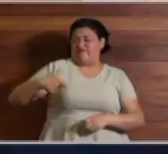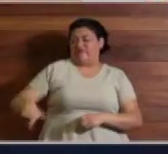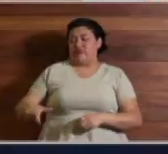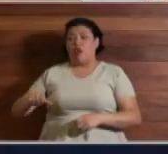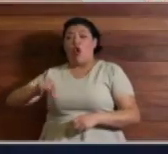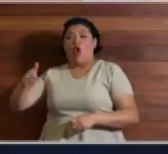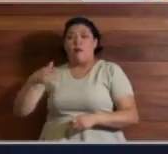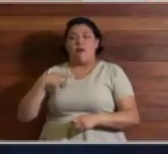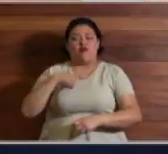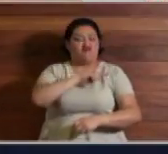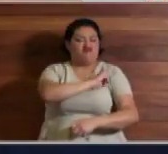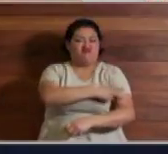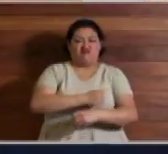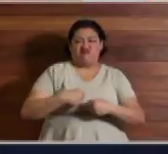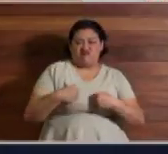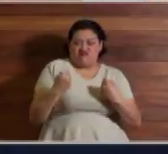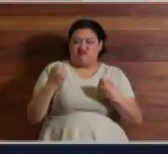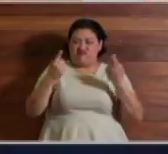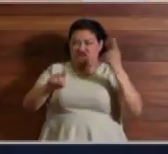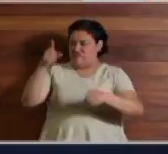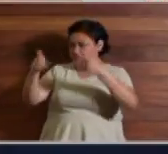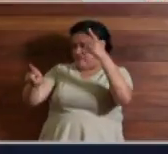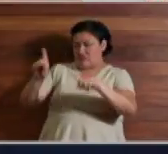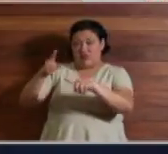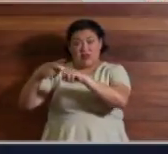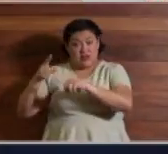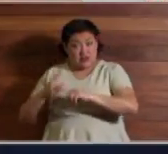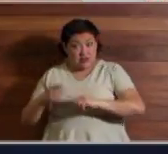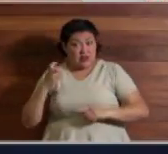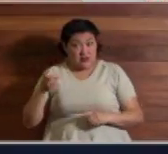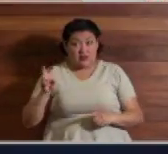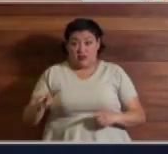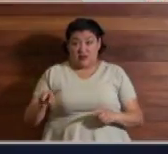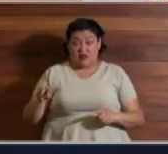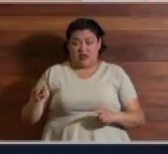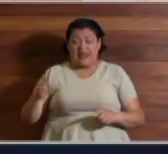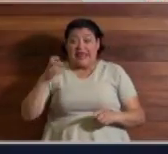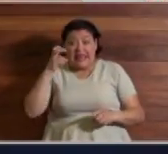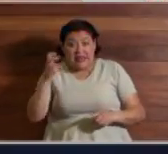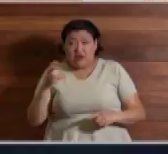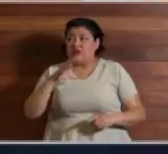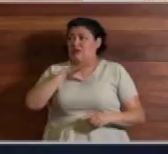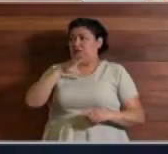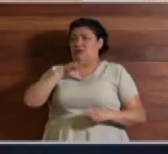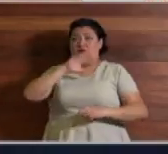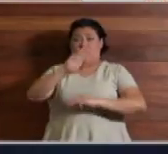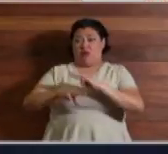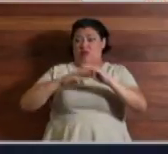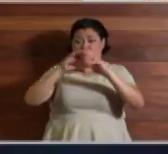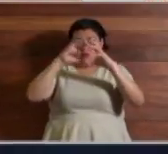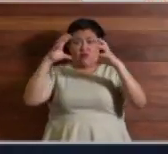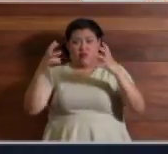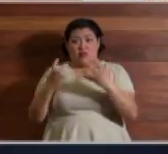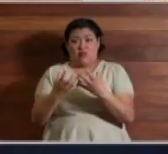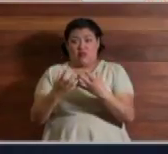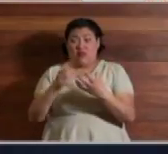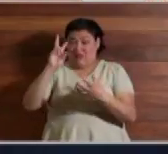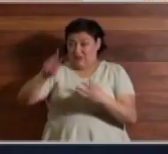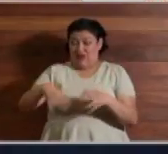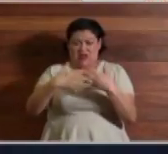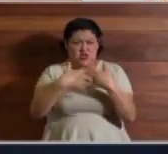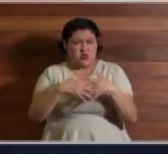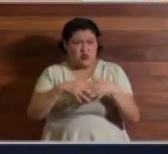que poner esta consideración, porque desde ahí tenemos que pensar el enorme desafío que en un contexto de bajo crecimiento global, esa